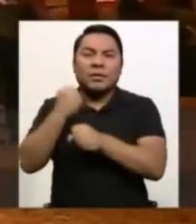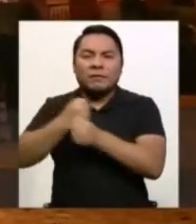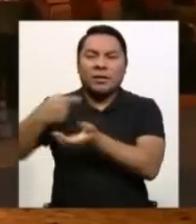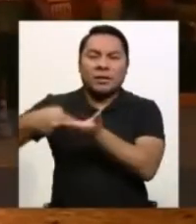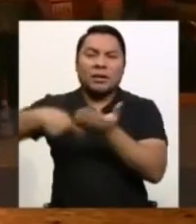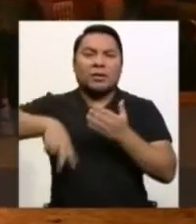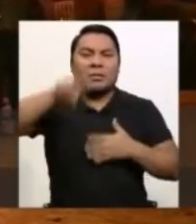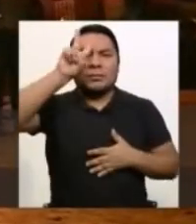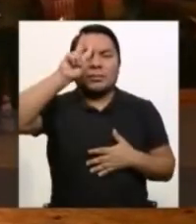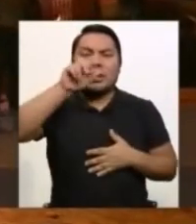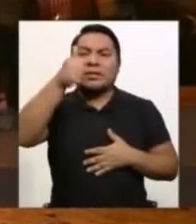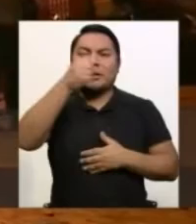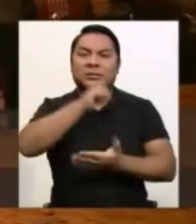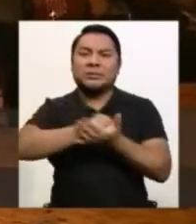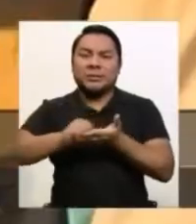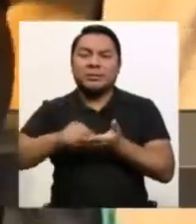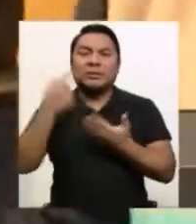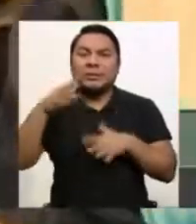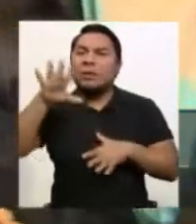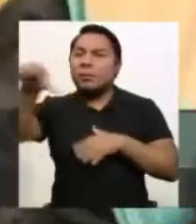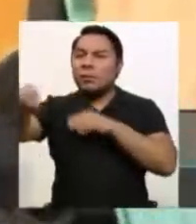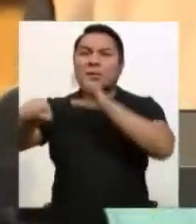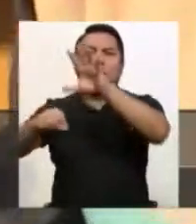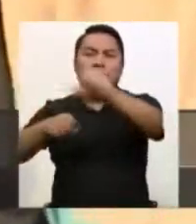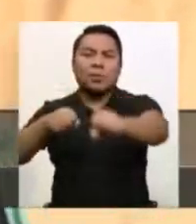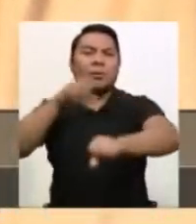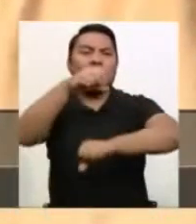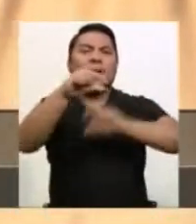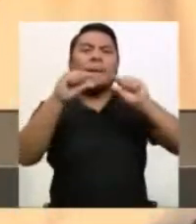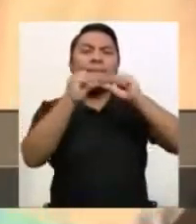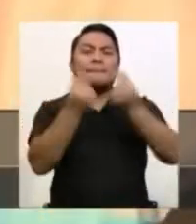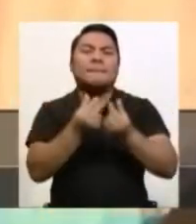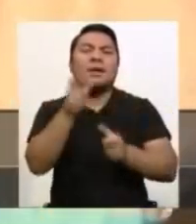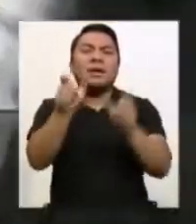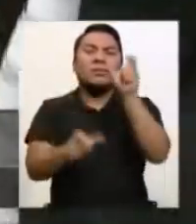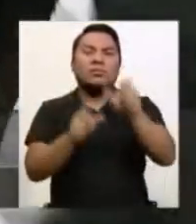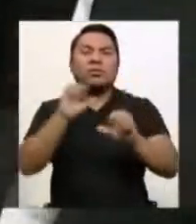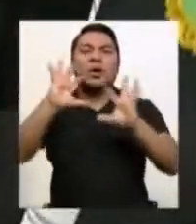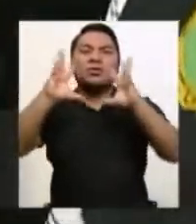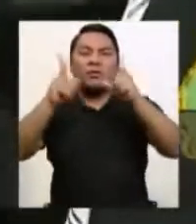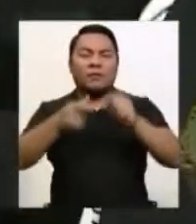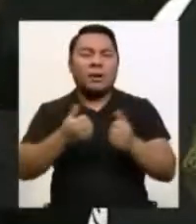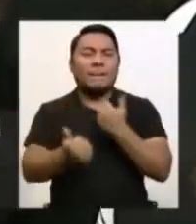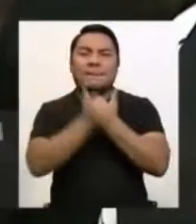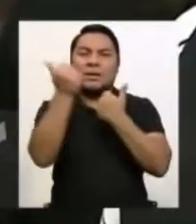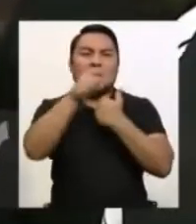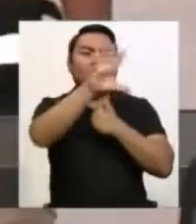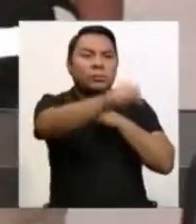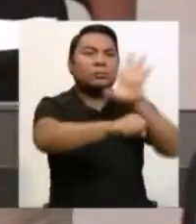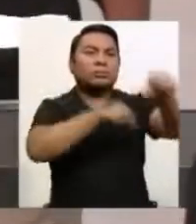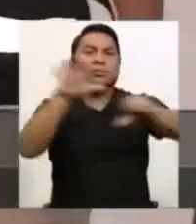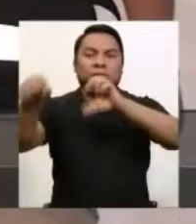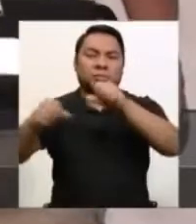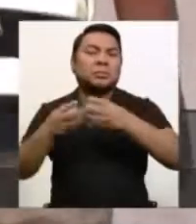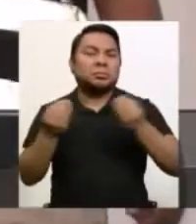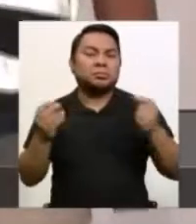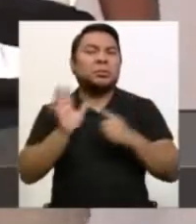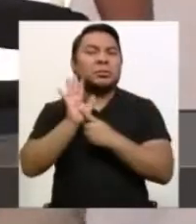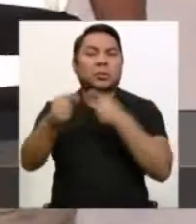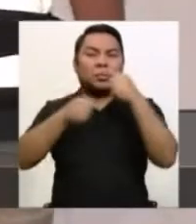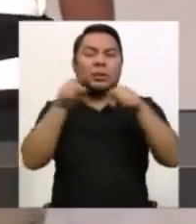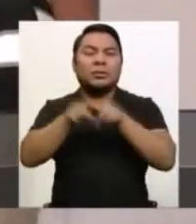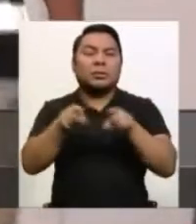solo 10 meses y que permitió desarticular importantes organizaciones criminales, también se refirió al programa piloto de